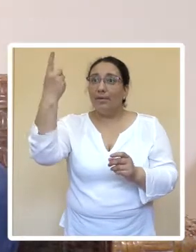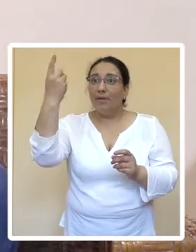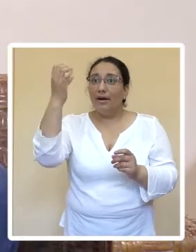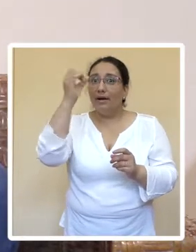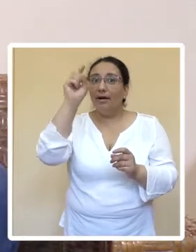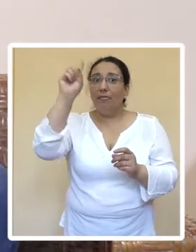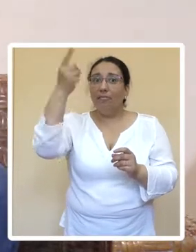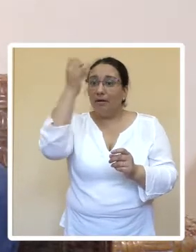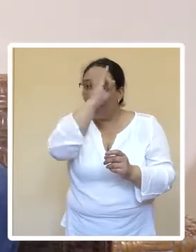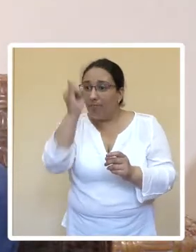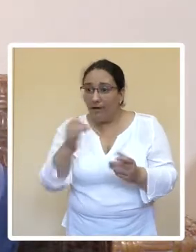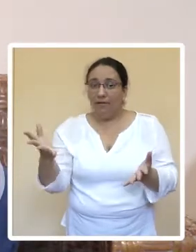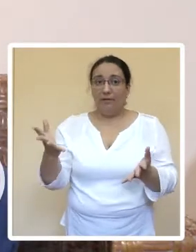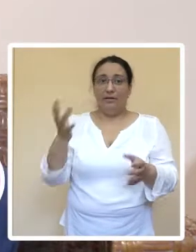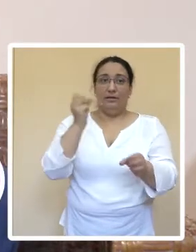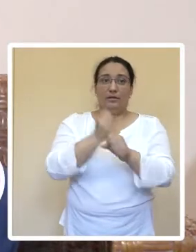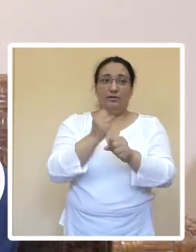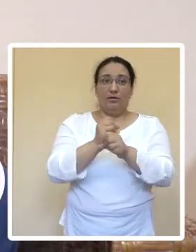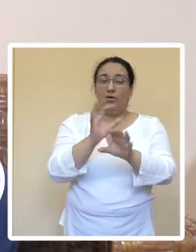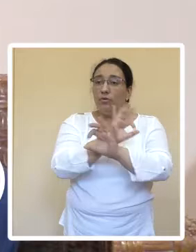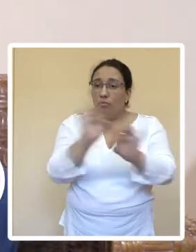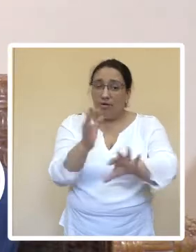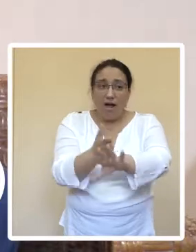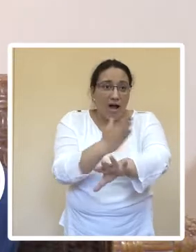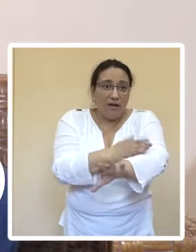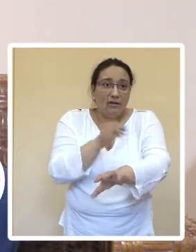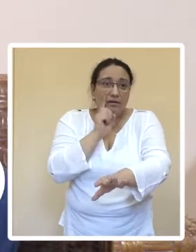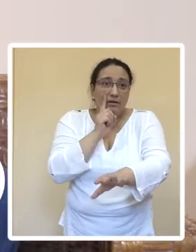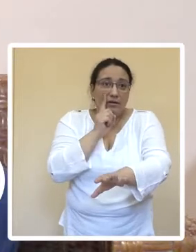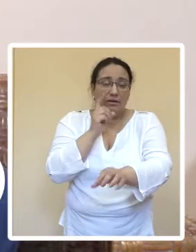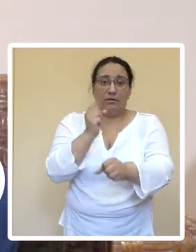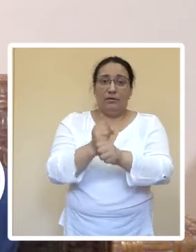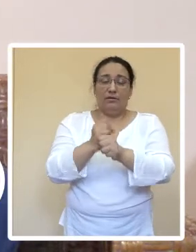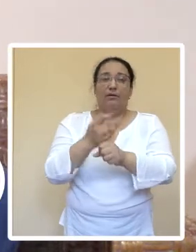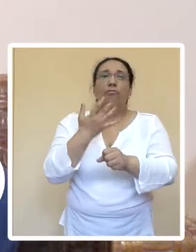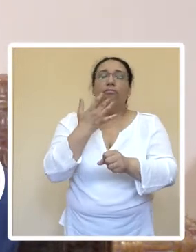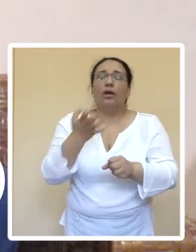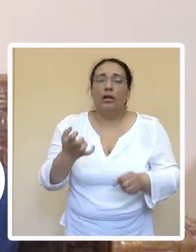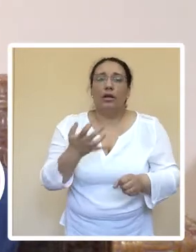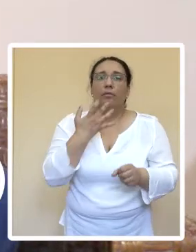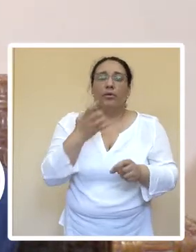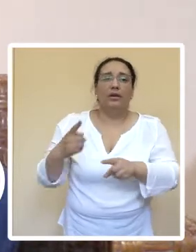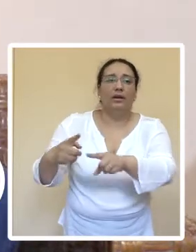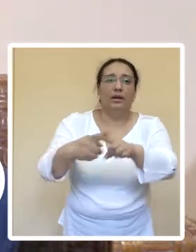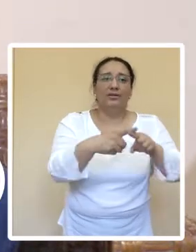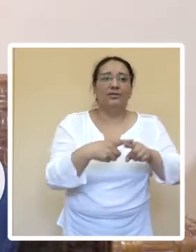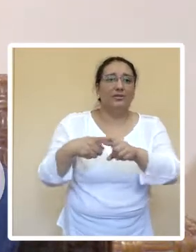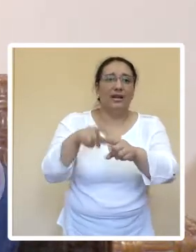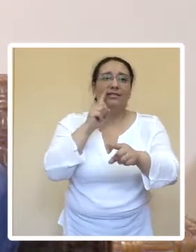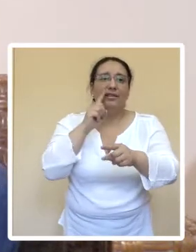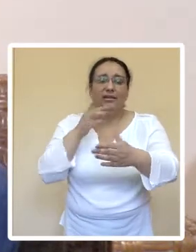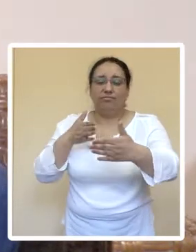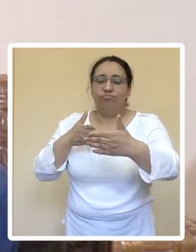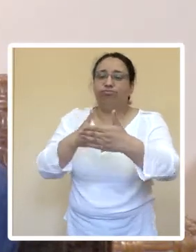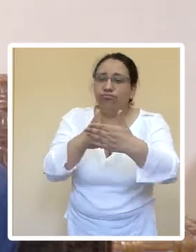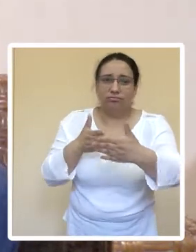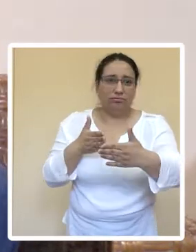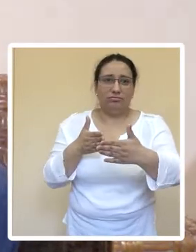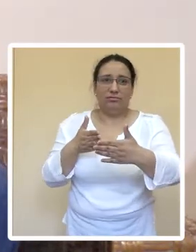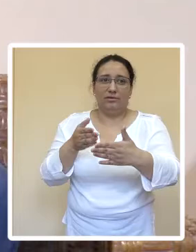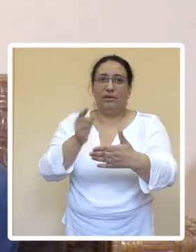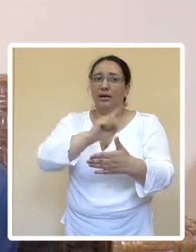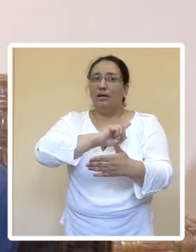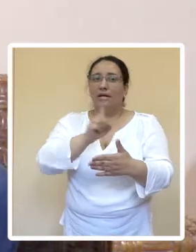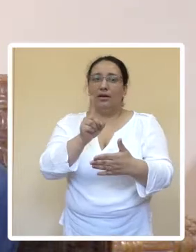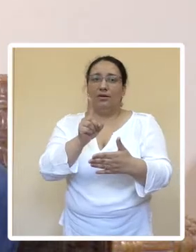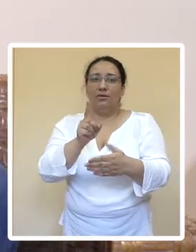trabajo. ¿Por qué? Porque la sociedad coloca estas barreras en que no te deja desarrollarte, ¿ya? Y también existe también este miedo de